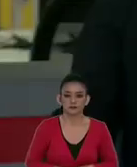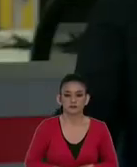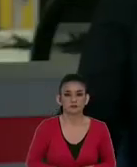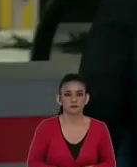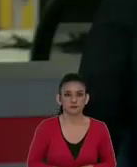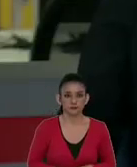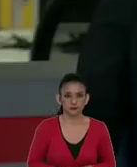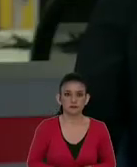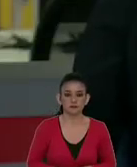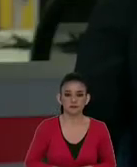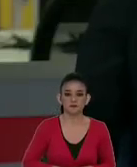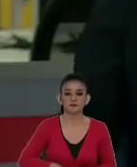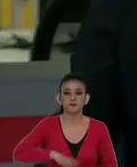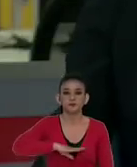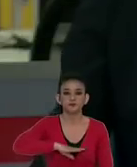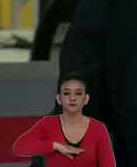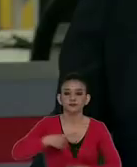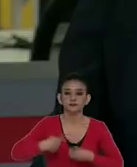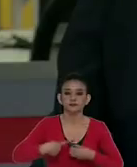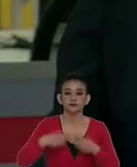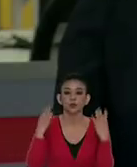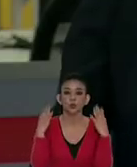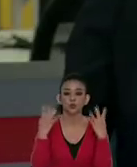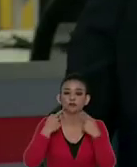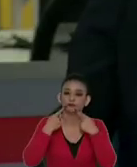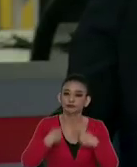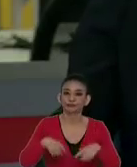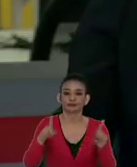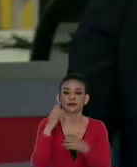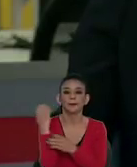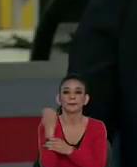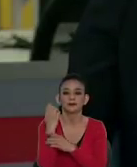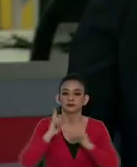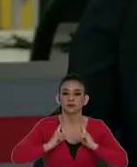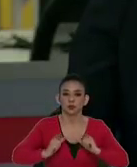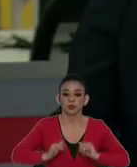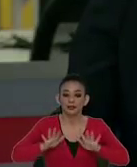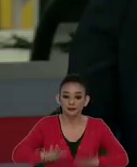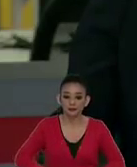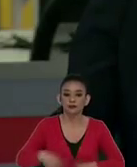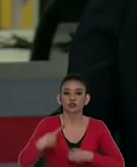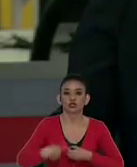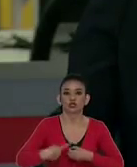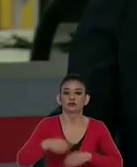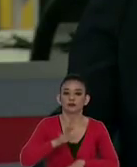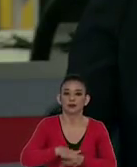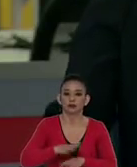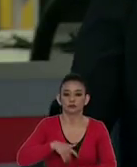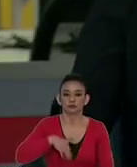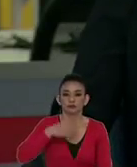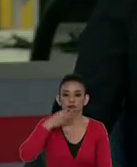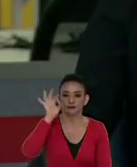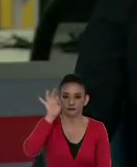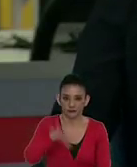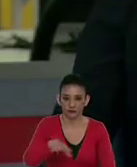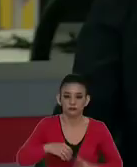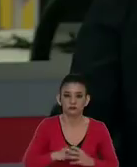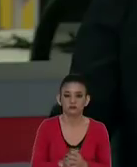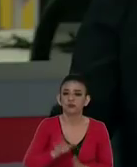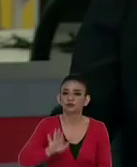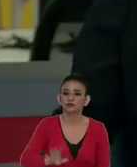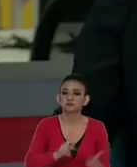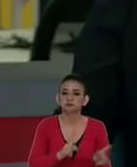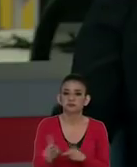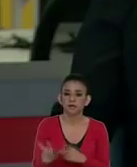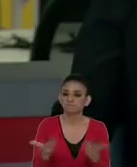El alcalde Jorge Yunda declaró en emergencia sanitaria al Distrito Metropolitano de Quito por el coronavirus. Entre las medidas adoptadas están